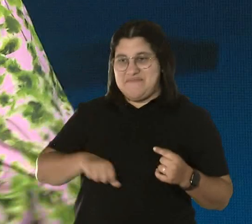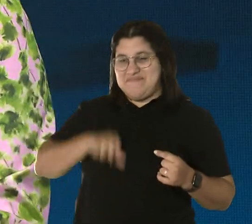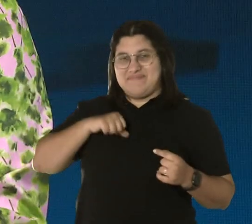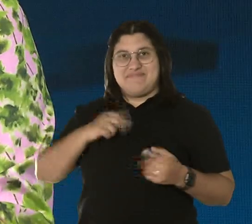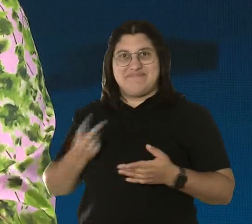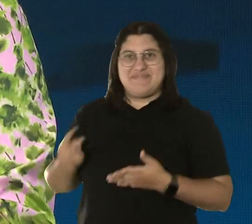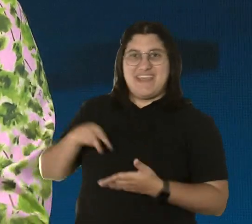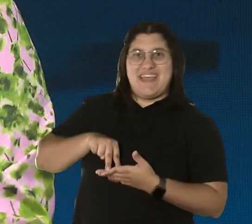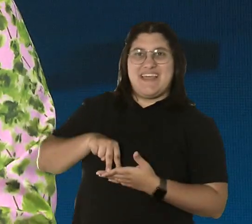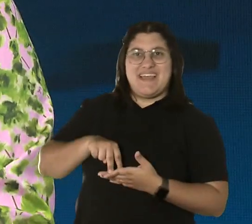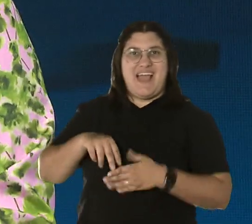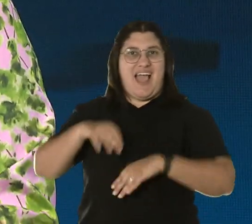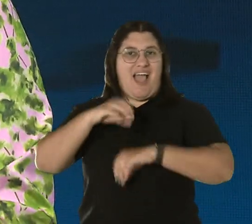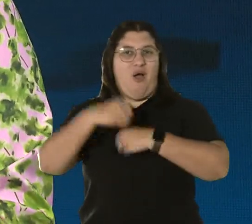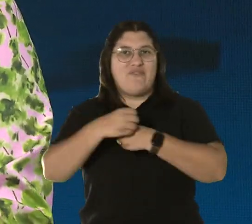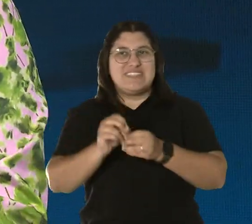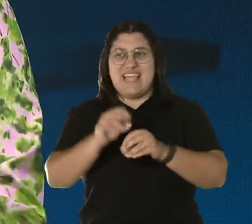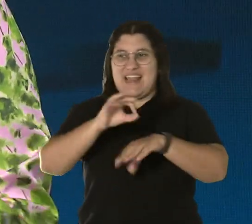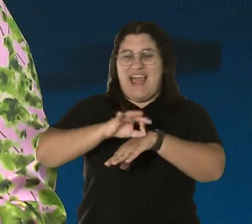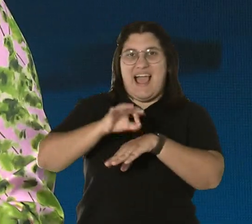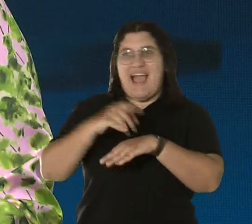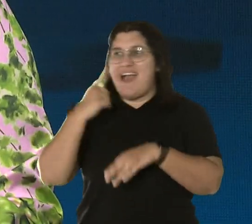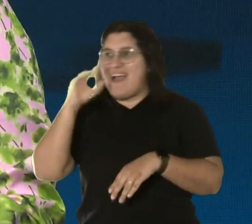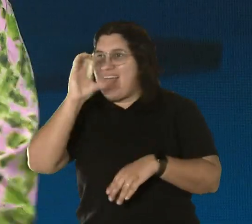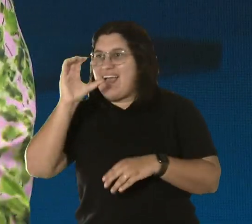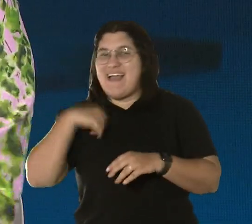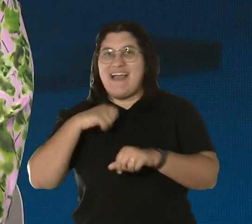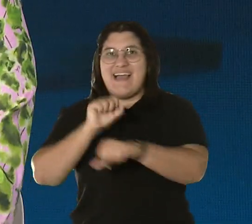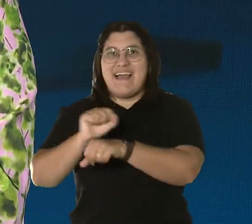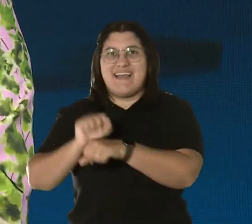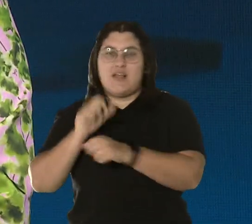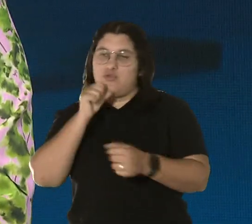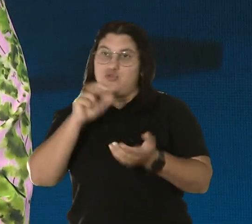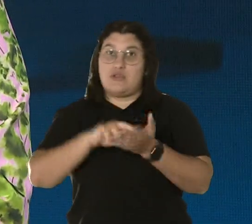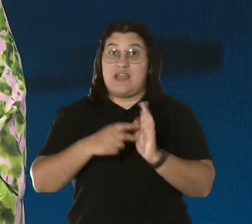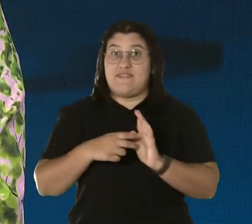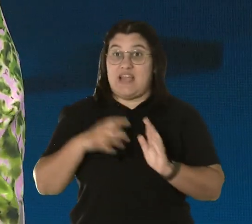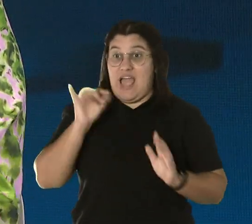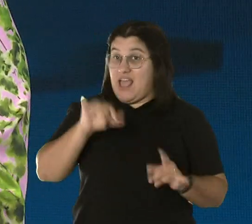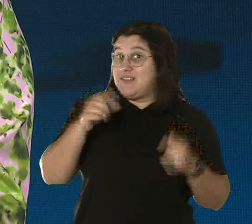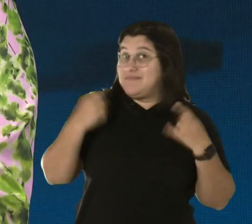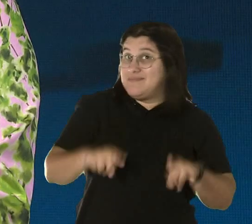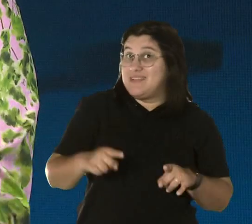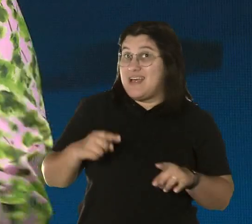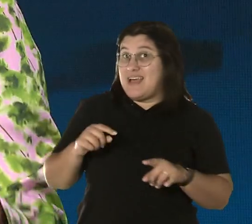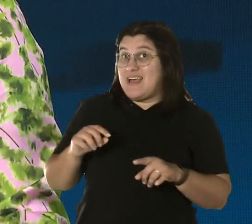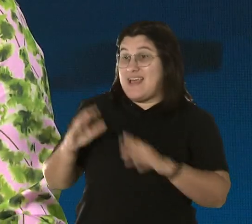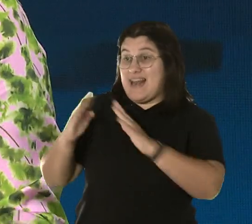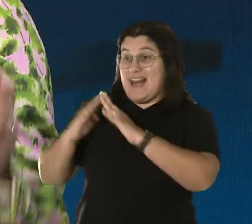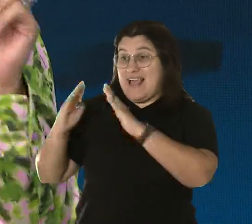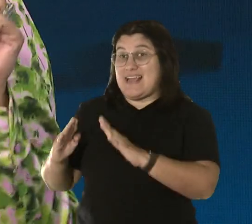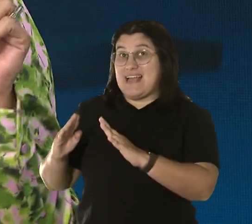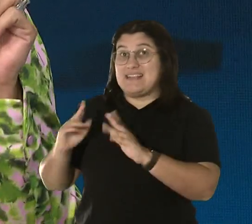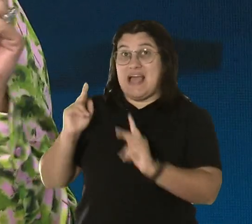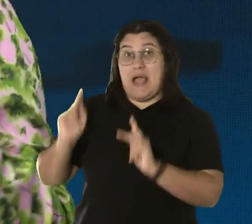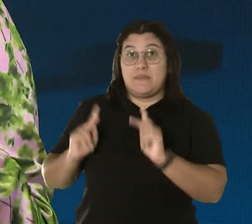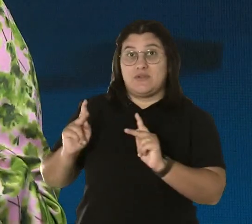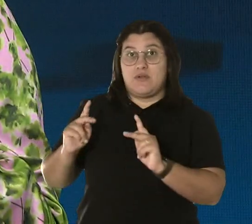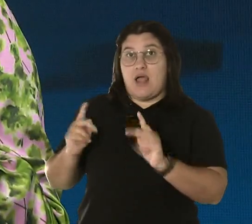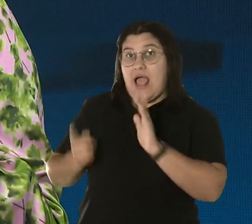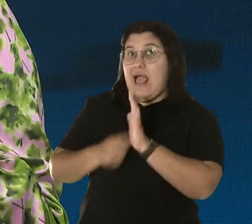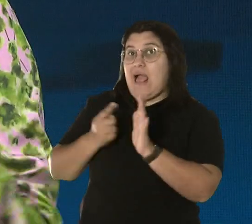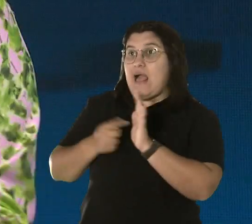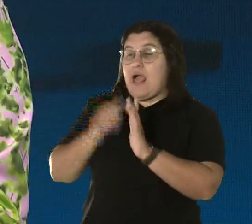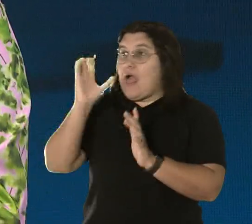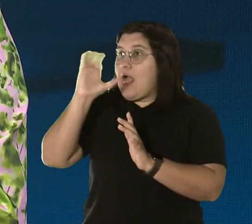levantarme y llegar a la oficina y ponerme a trabajar y a conseguir empleo para mucha gente, pero no necesariamente eso es lo que está pasando en las casas de las personas que algunos están en